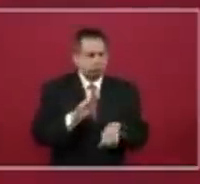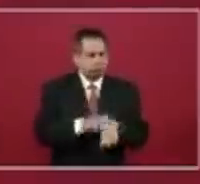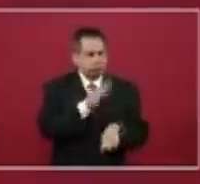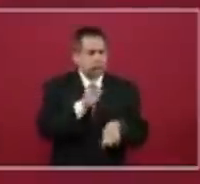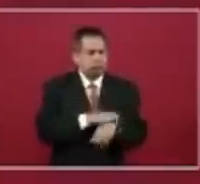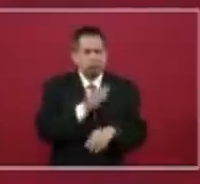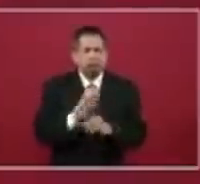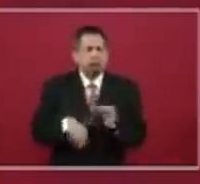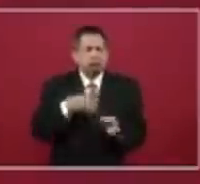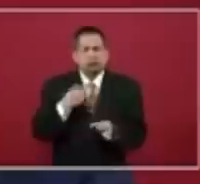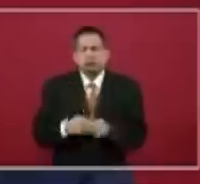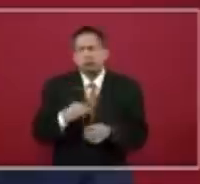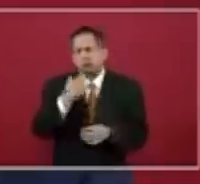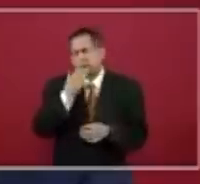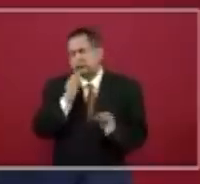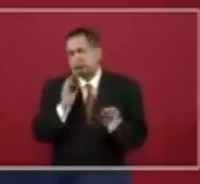cumplían,